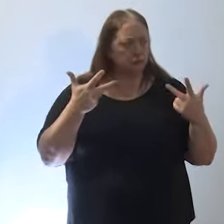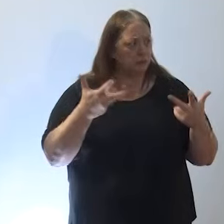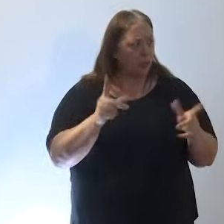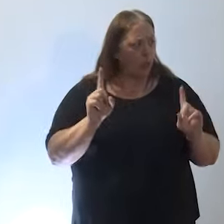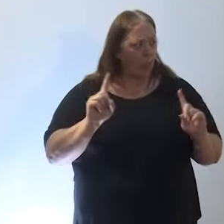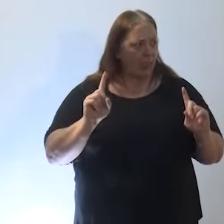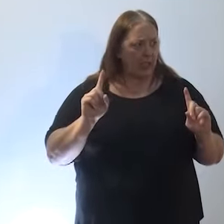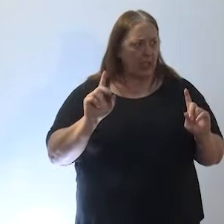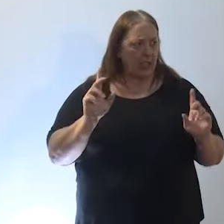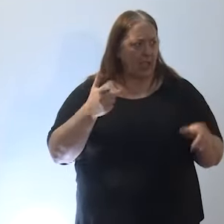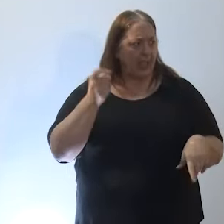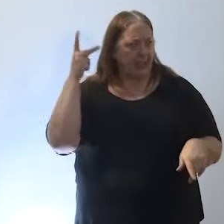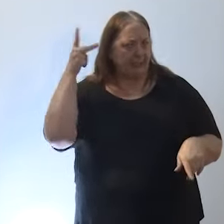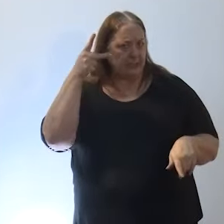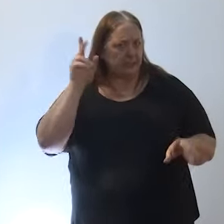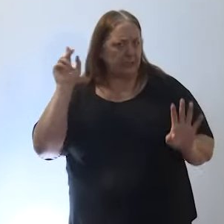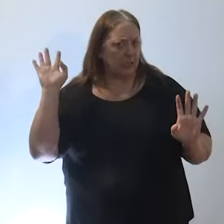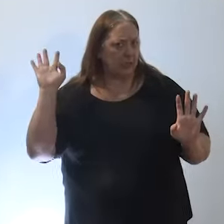Cómo